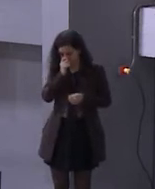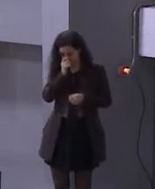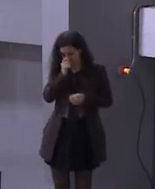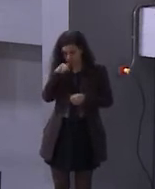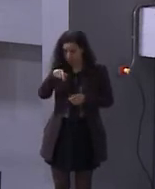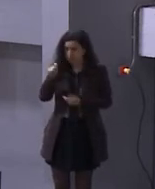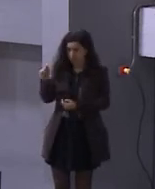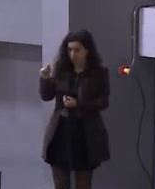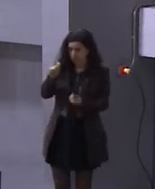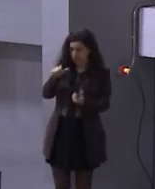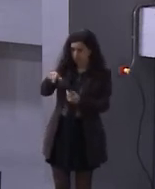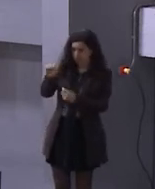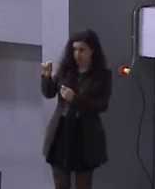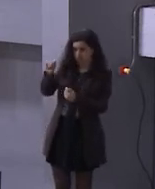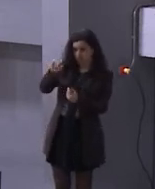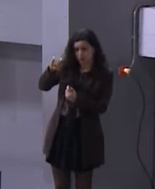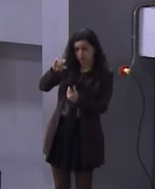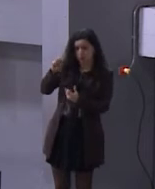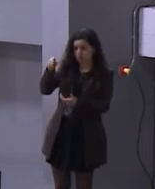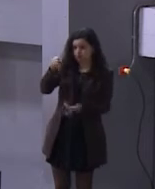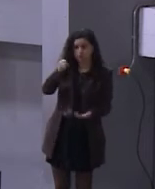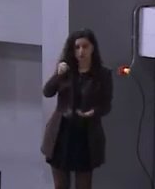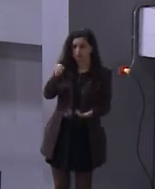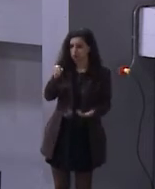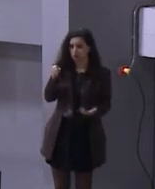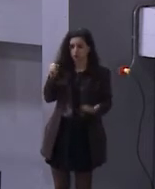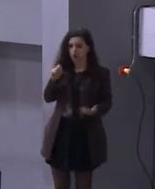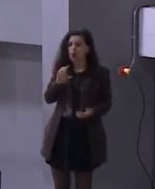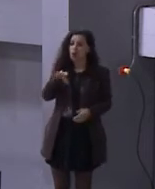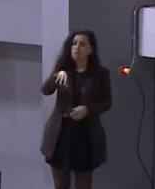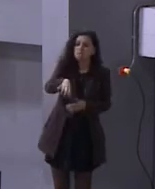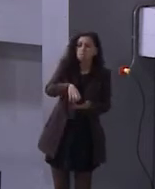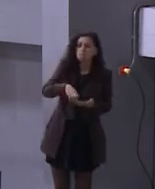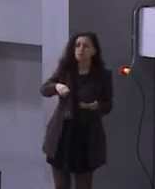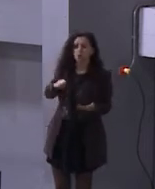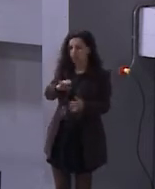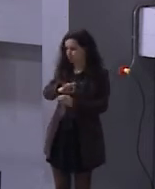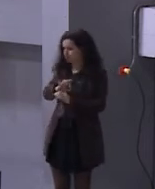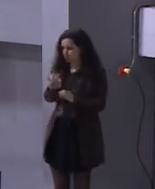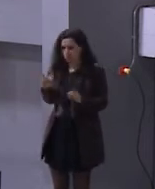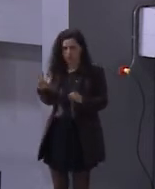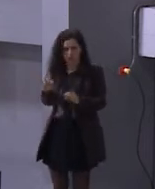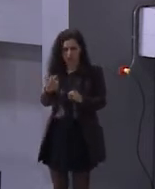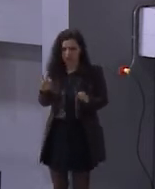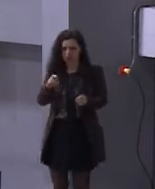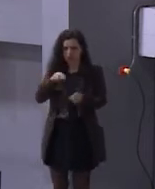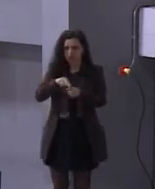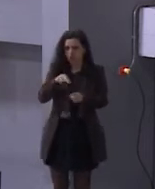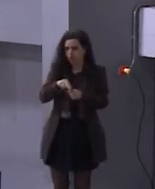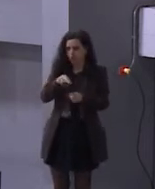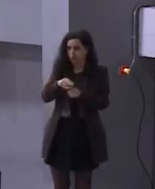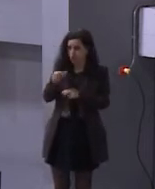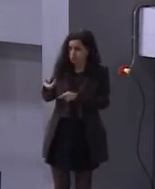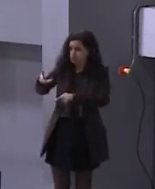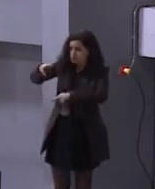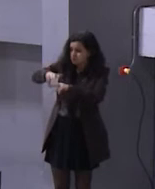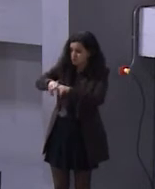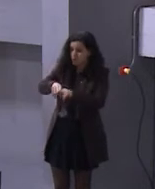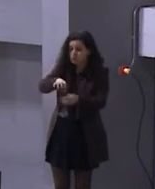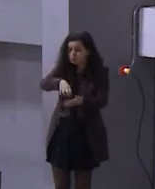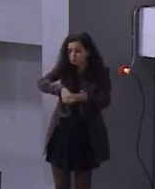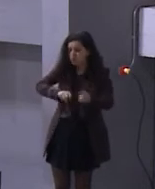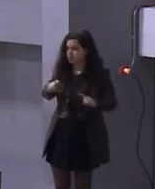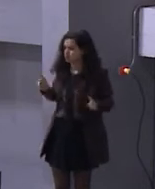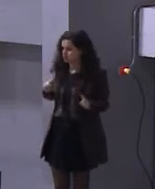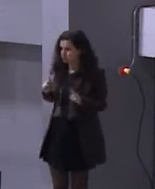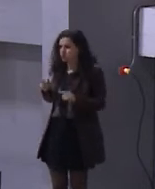En estas inversiones pues no se ha tocado un solo peso de los recursos, digamos, adicionales, gracias